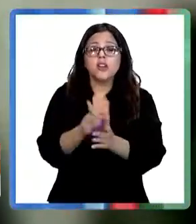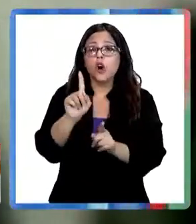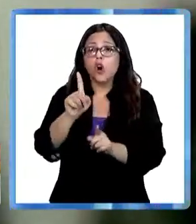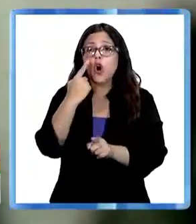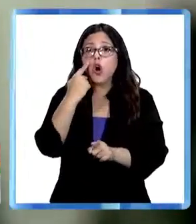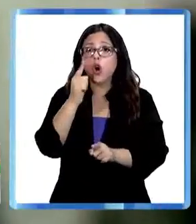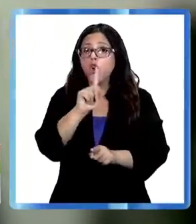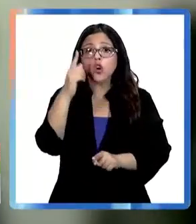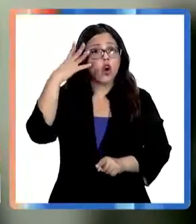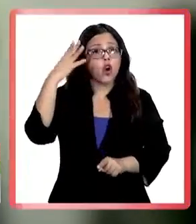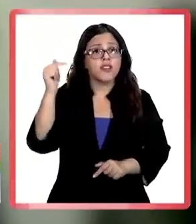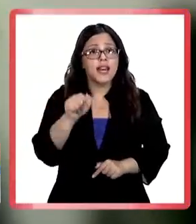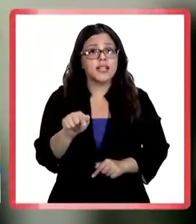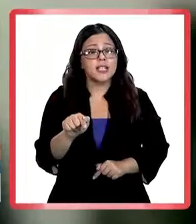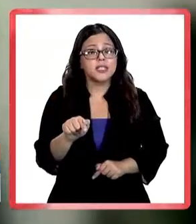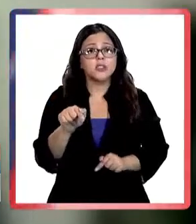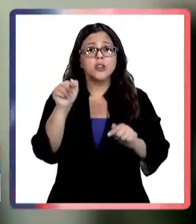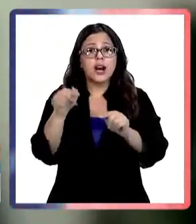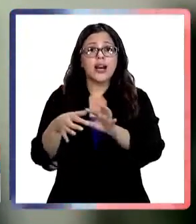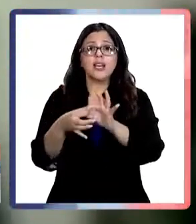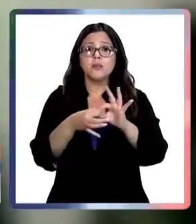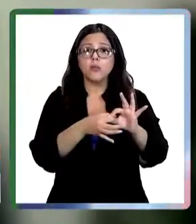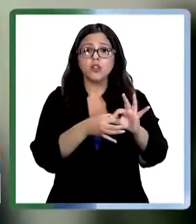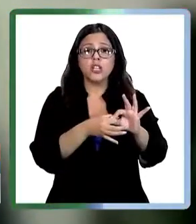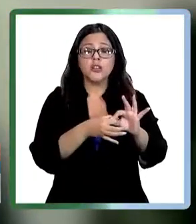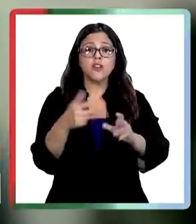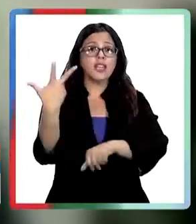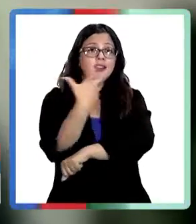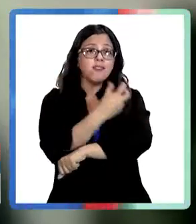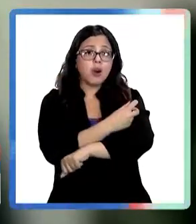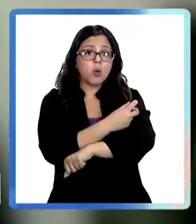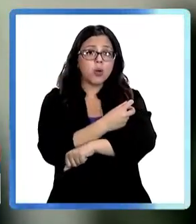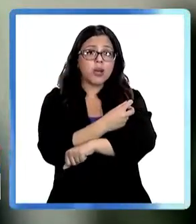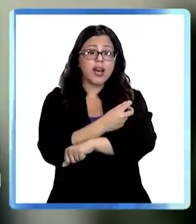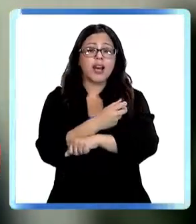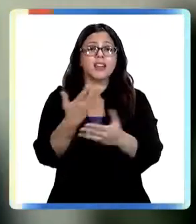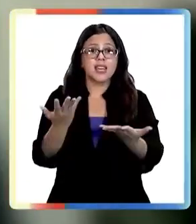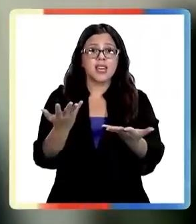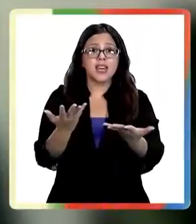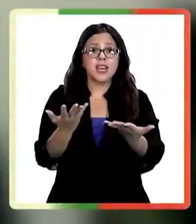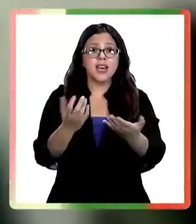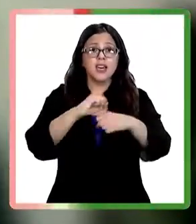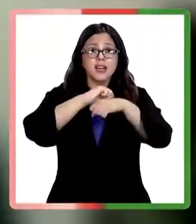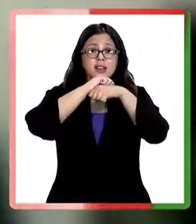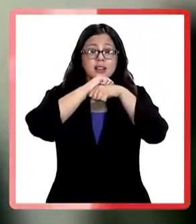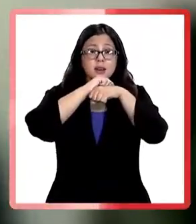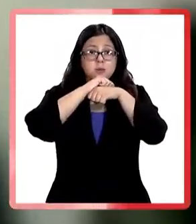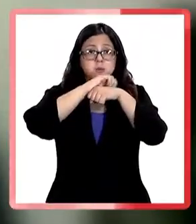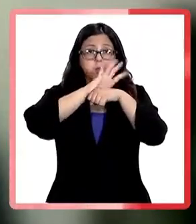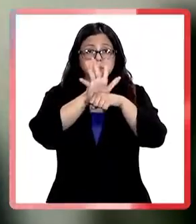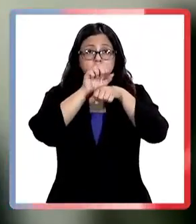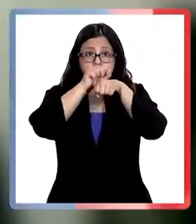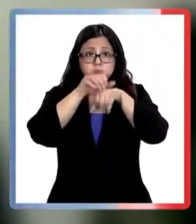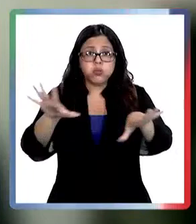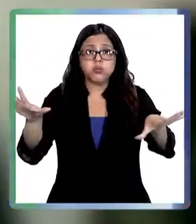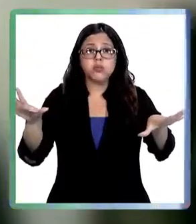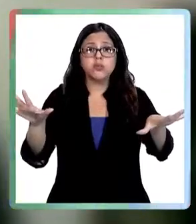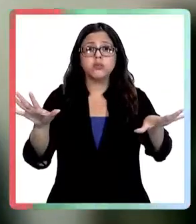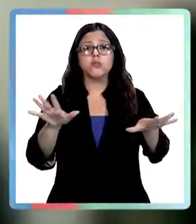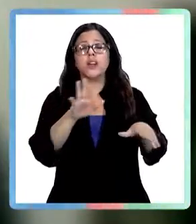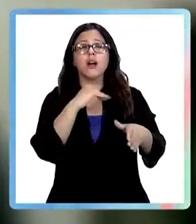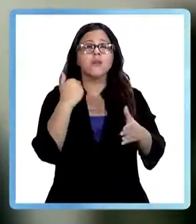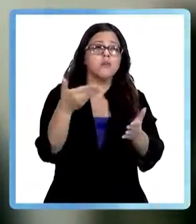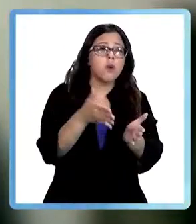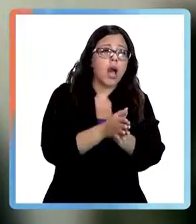olvidar eso, porque una de las gracias de la vacuna es que ha hecho que el COVID pase de ser una enfermedad altamente mortal